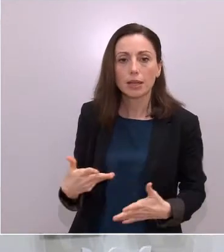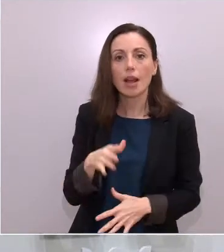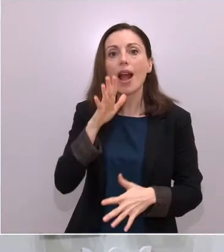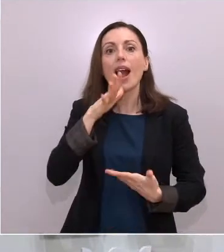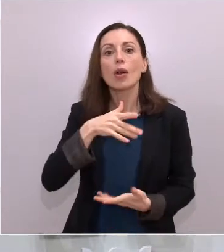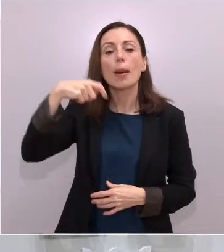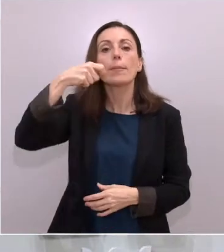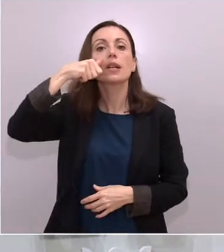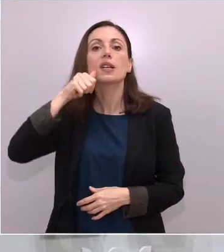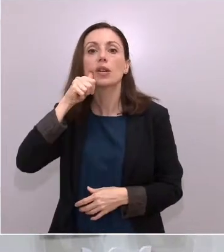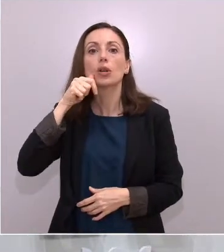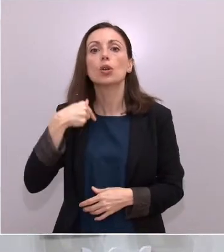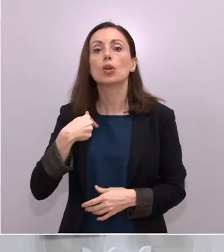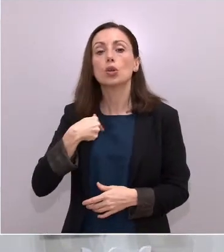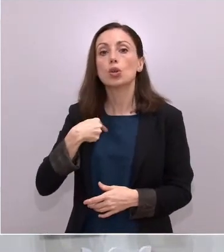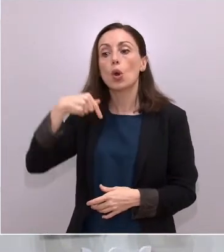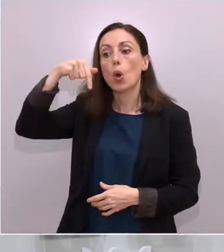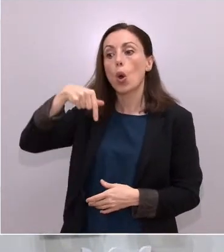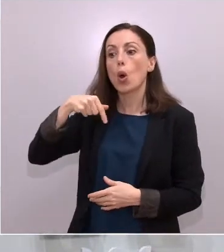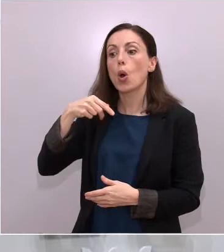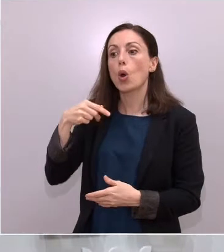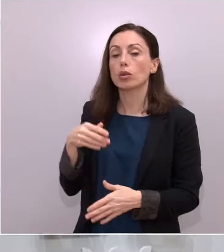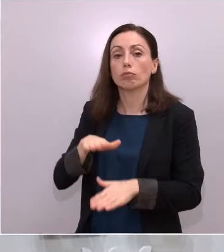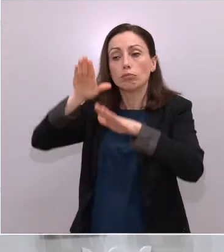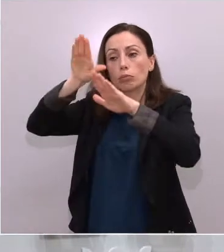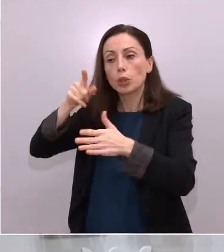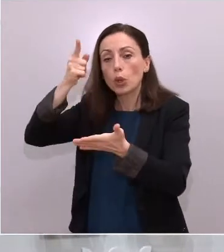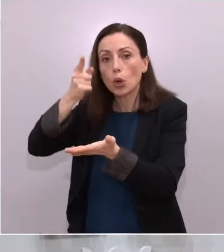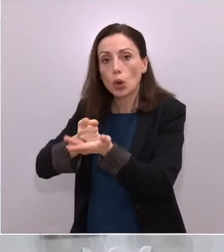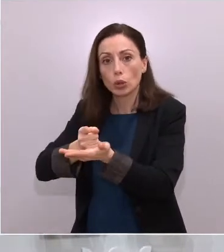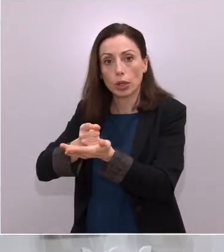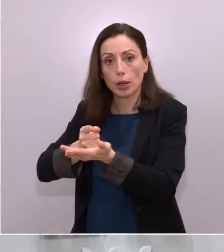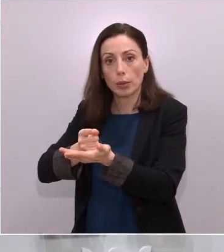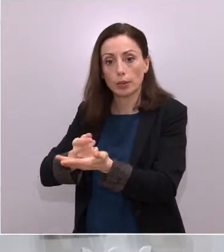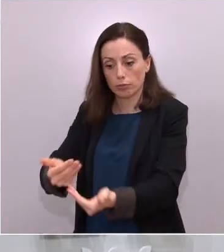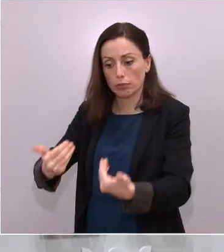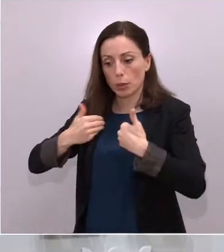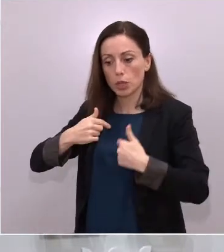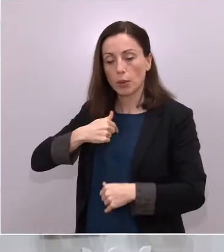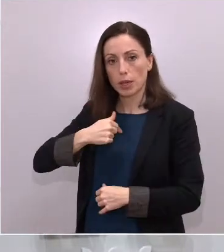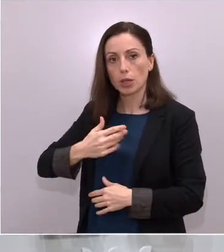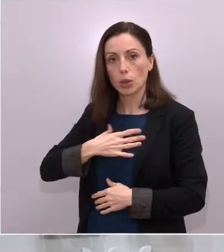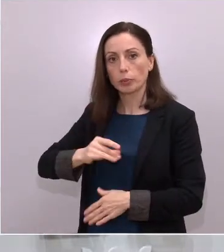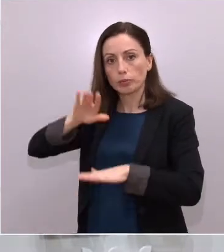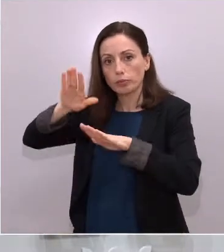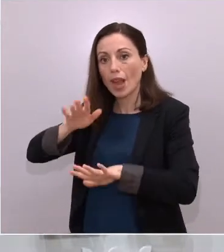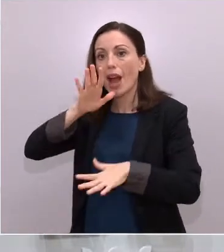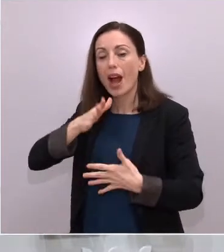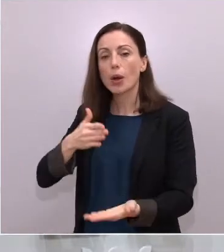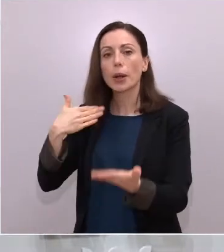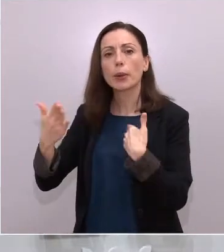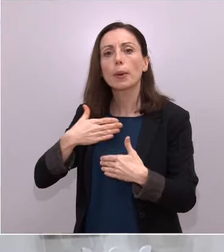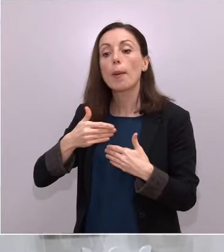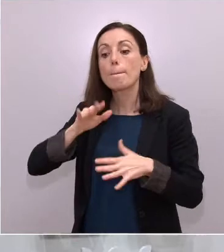Sánchez, a quien he vuelto a transmitir mi lealtad como autoridad competente, hemos hablado de presente